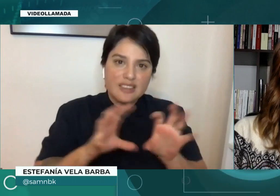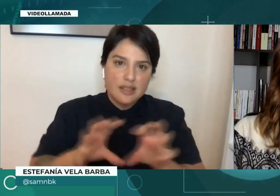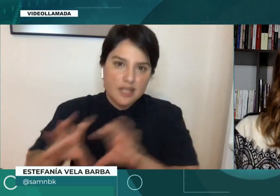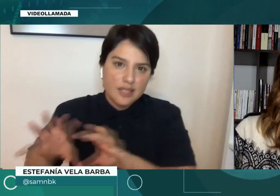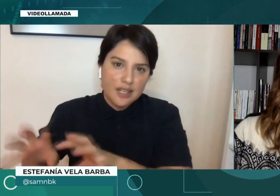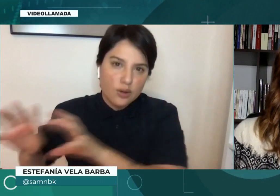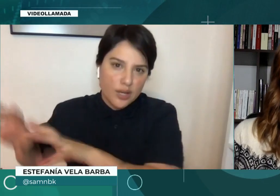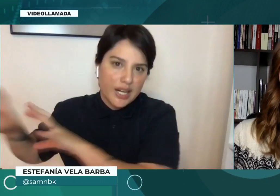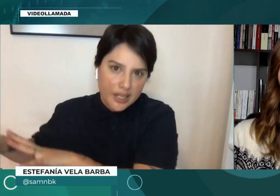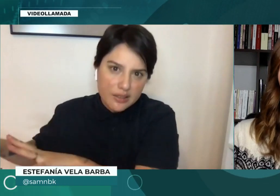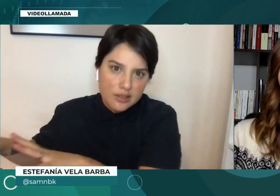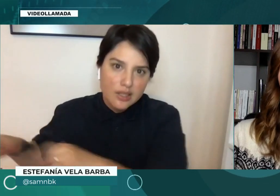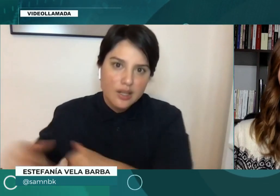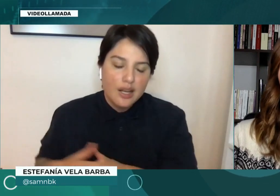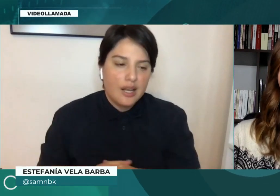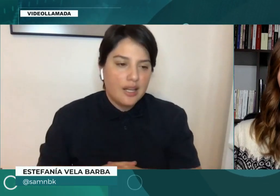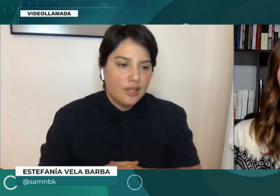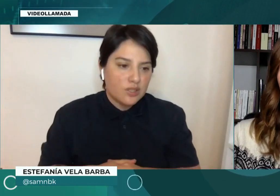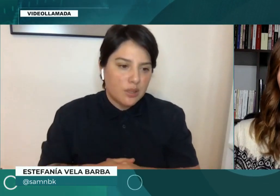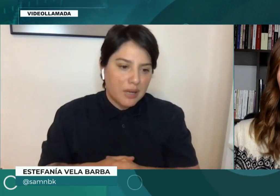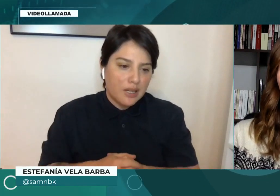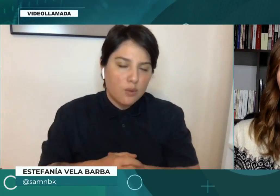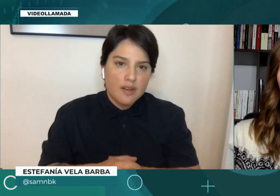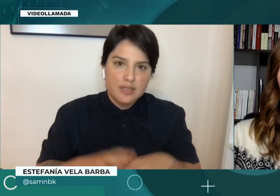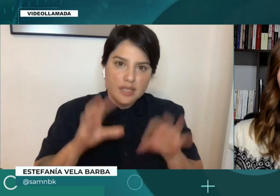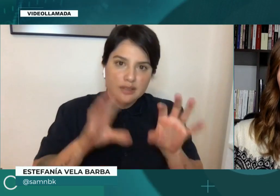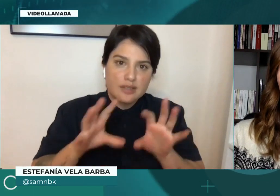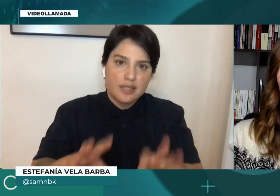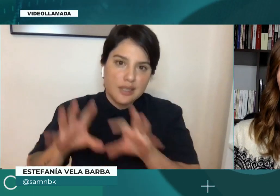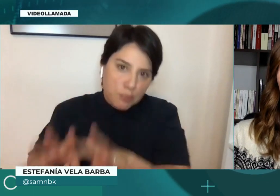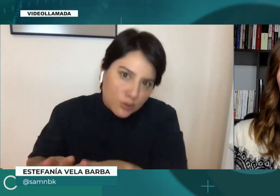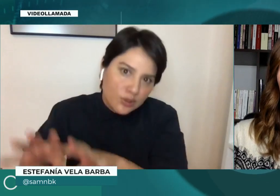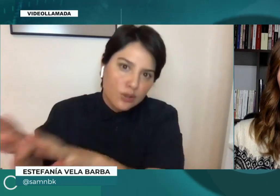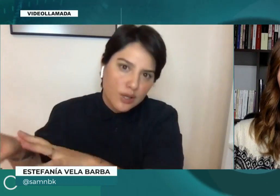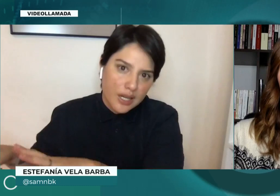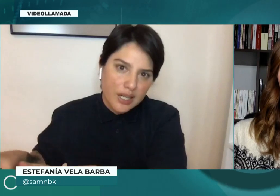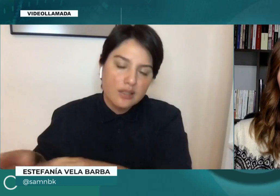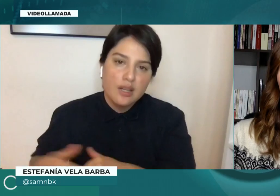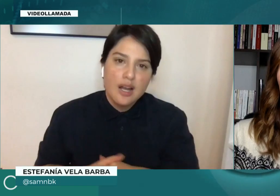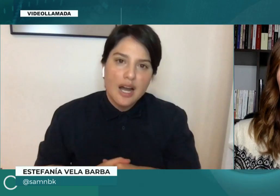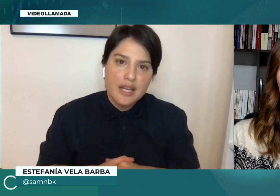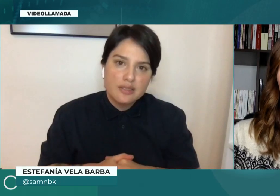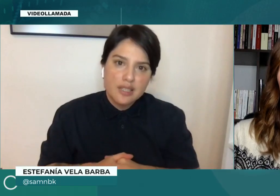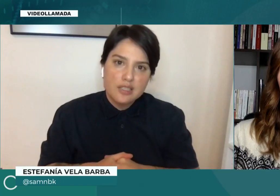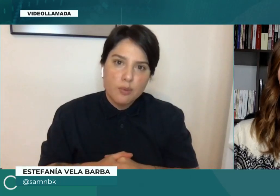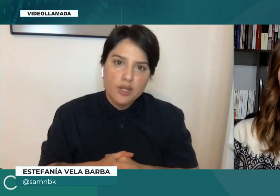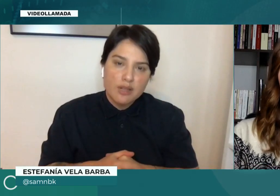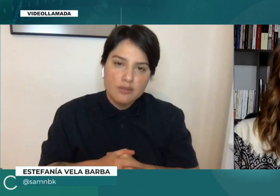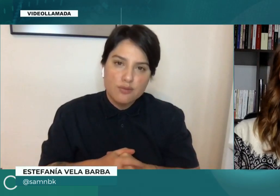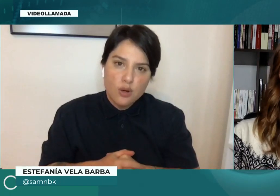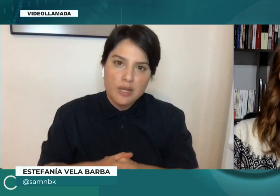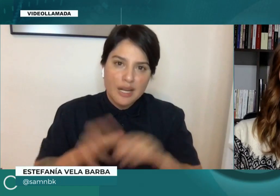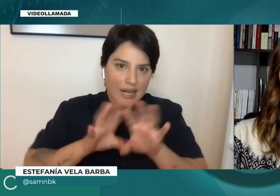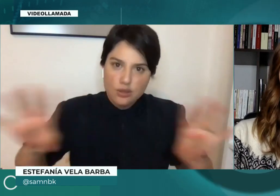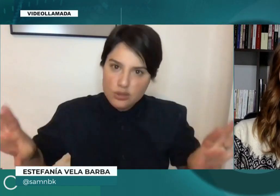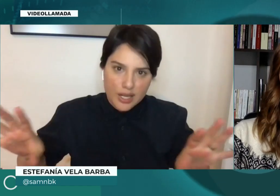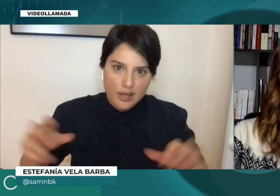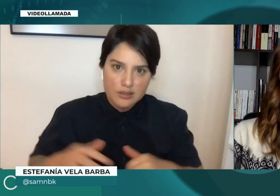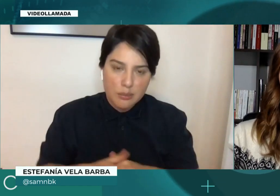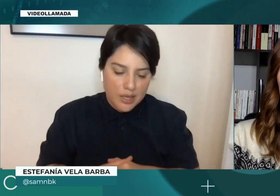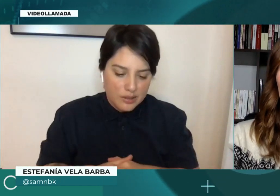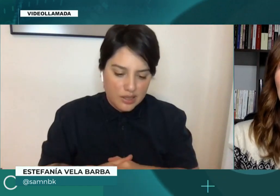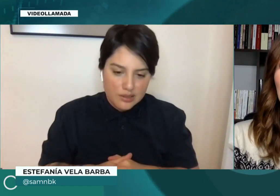es intersecta.org y nuestra página web es intersecta.org. Ahí está disponible el informe